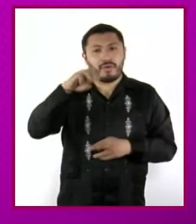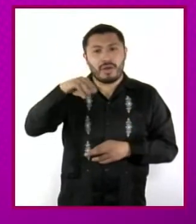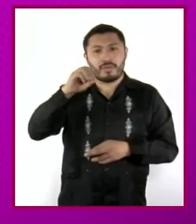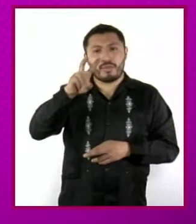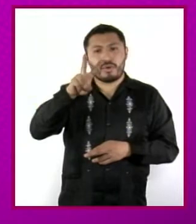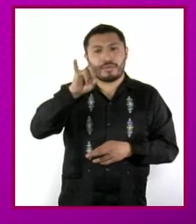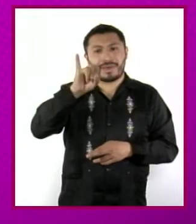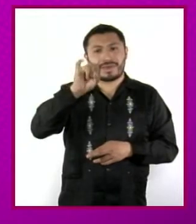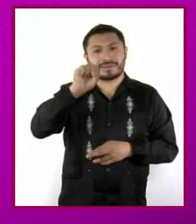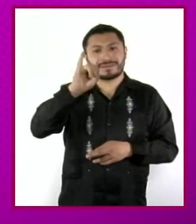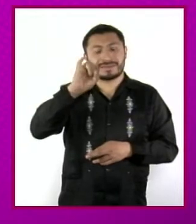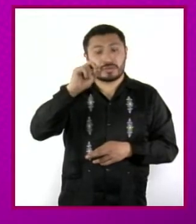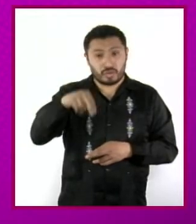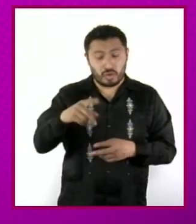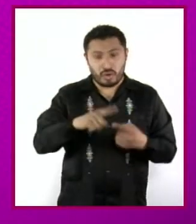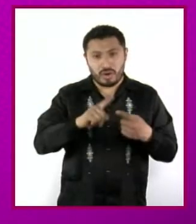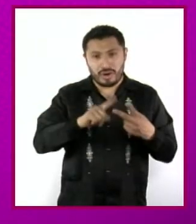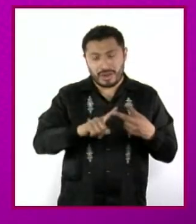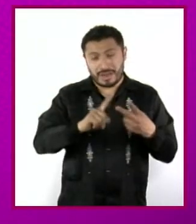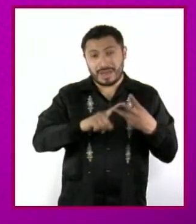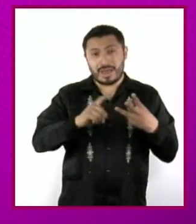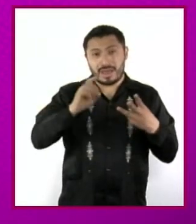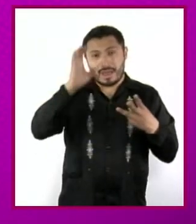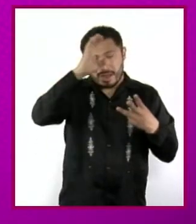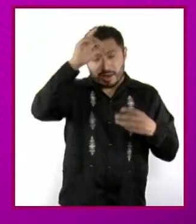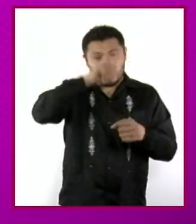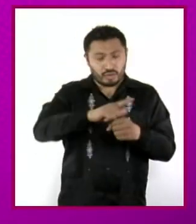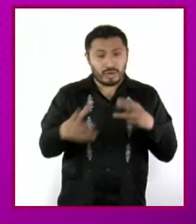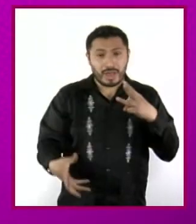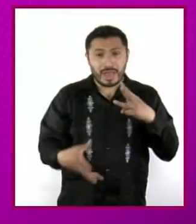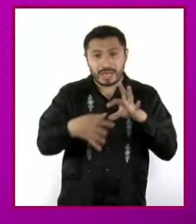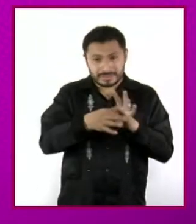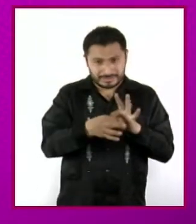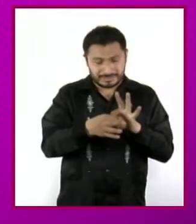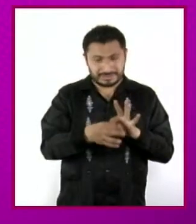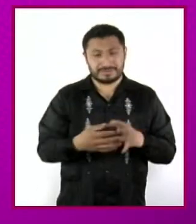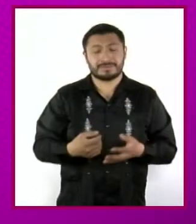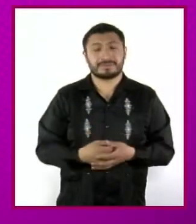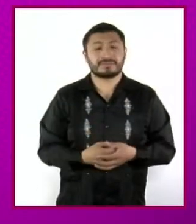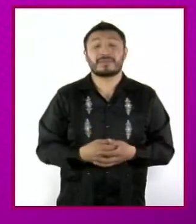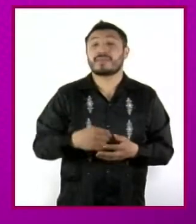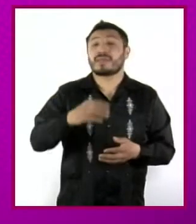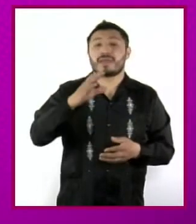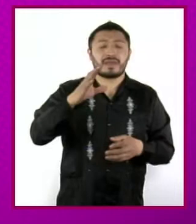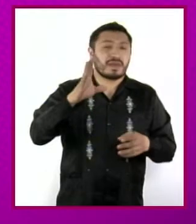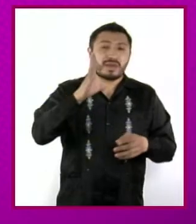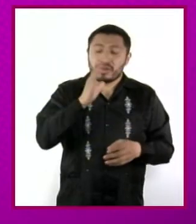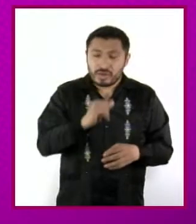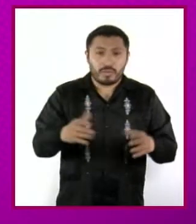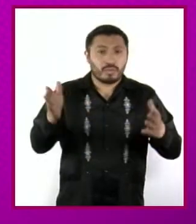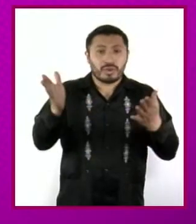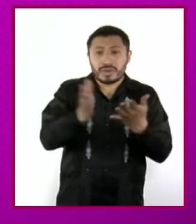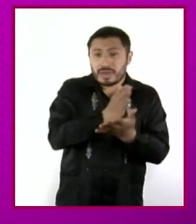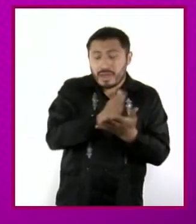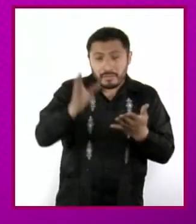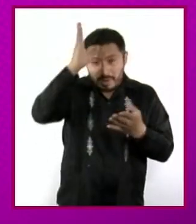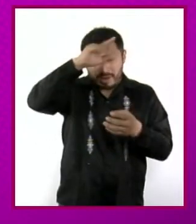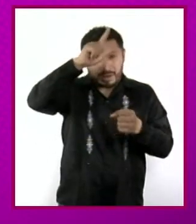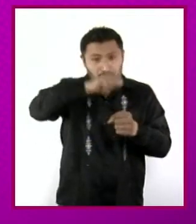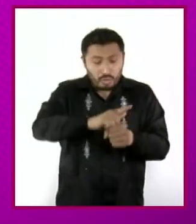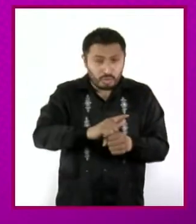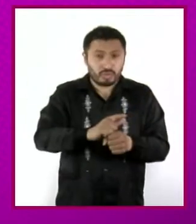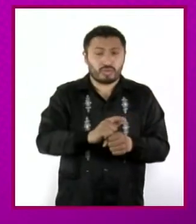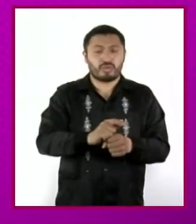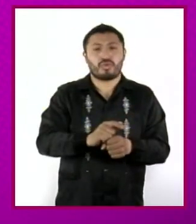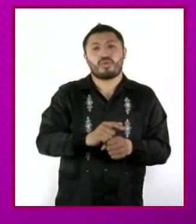la cultura van emparentadas, son parte de un todo. No podemos hablar de cultura sin una cosmovisión y sin